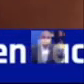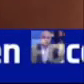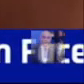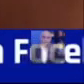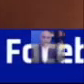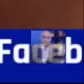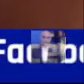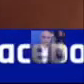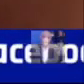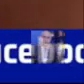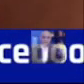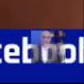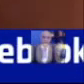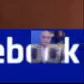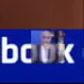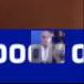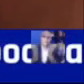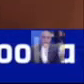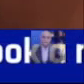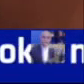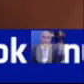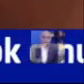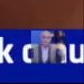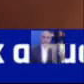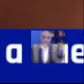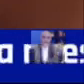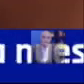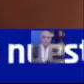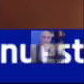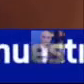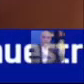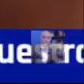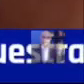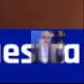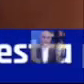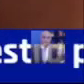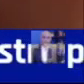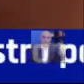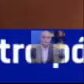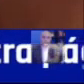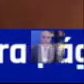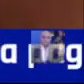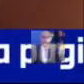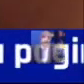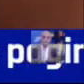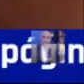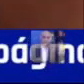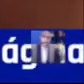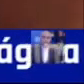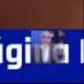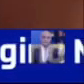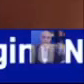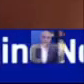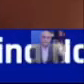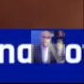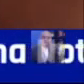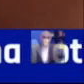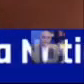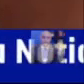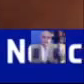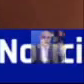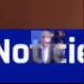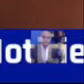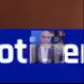los encargados de este asunto, de este expediente que tiene la revista Contralínea